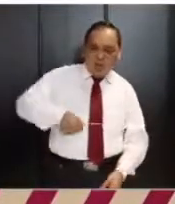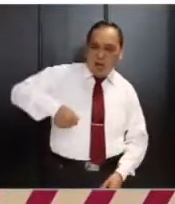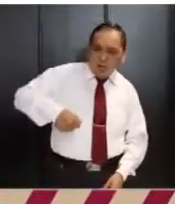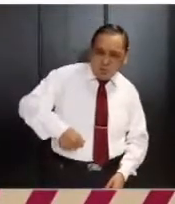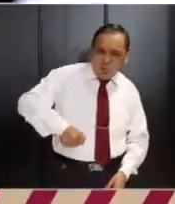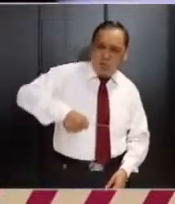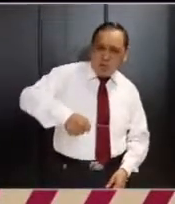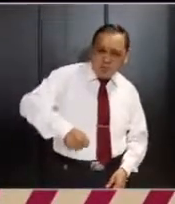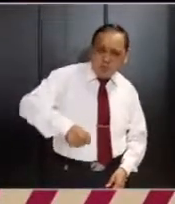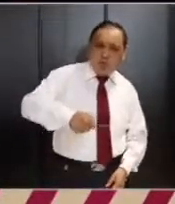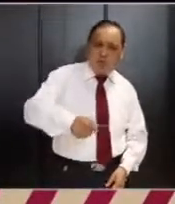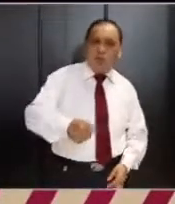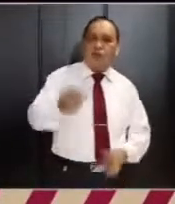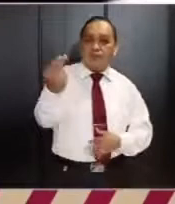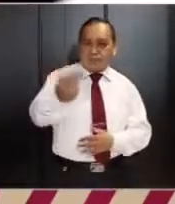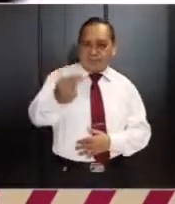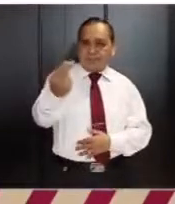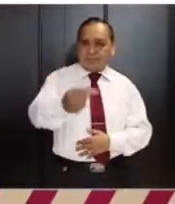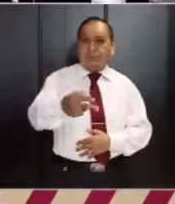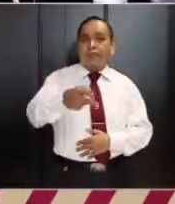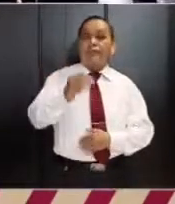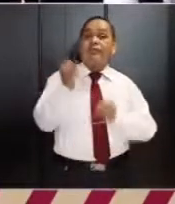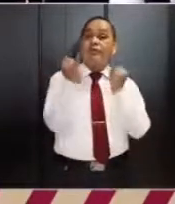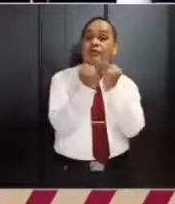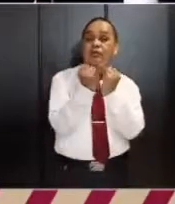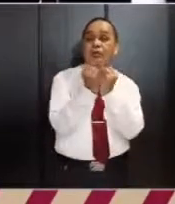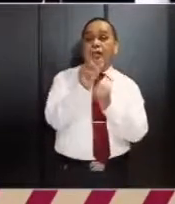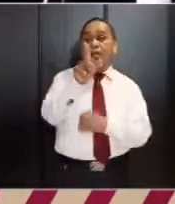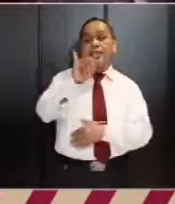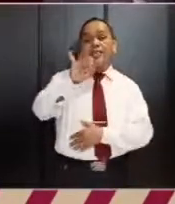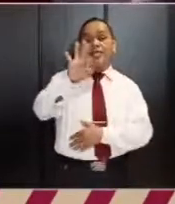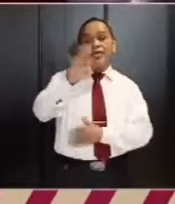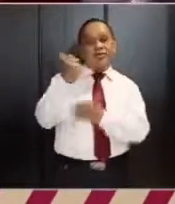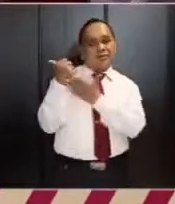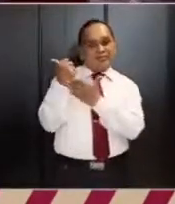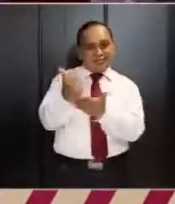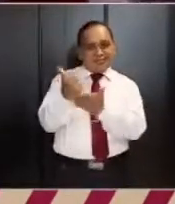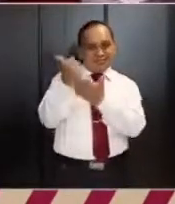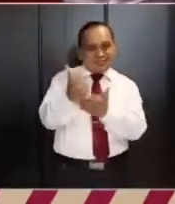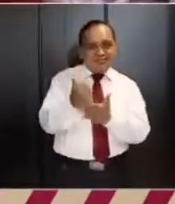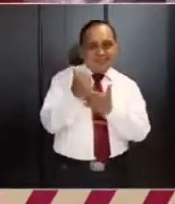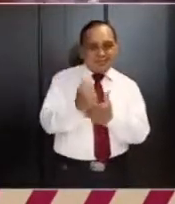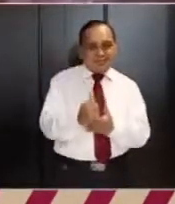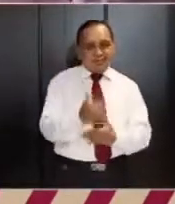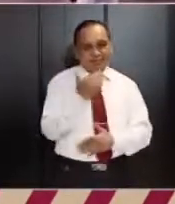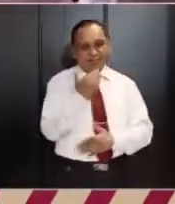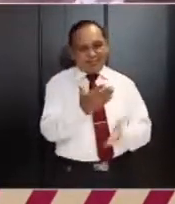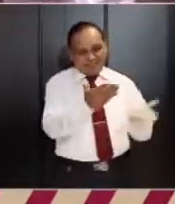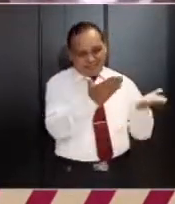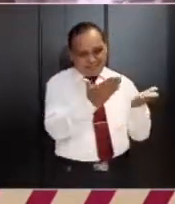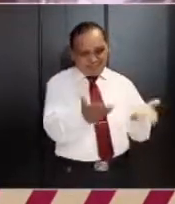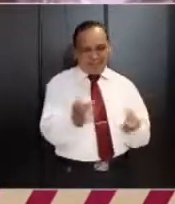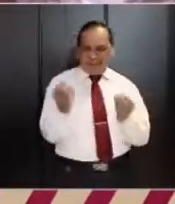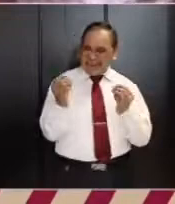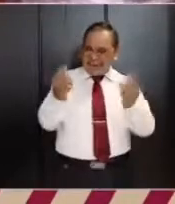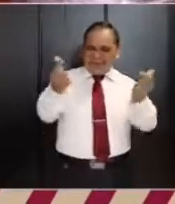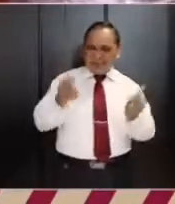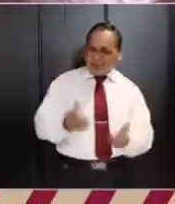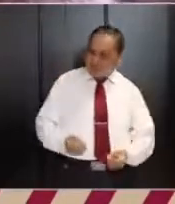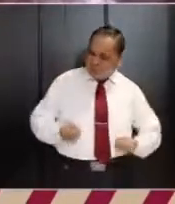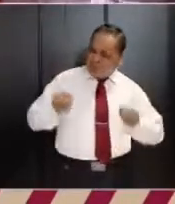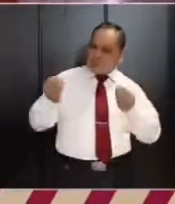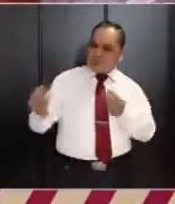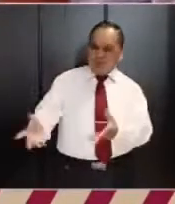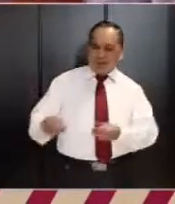que ella pensó que se podía necesitar, y que el DIF, pues tan solidario, nos hizo el favor de entregarlas de inmediato. Así que fue